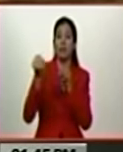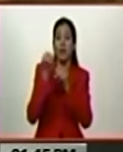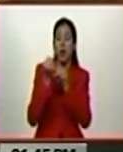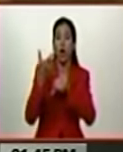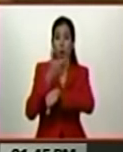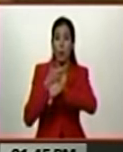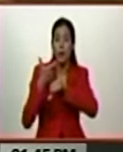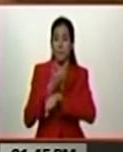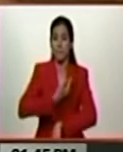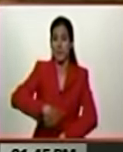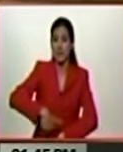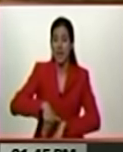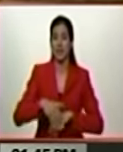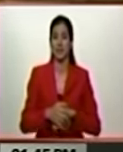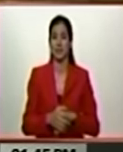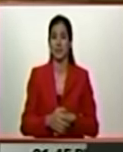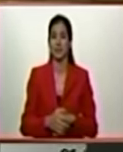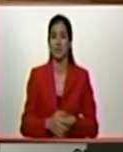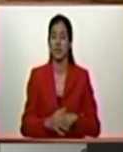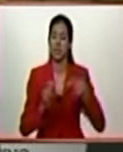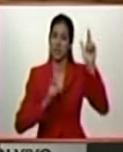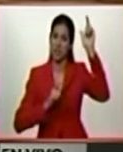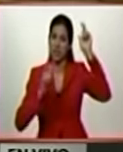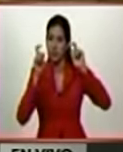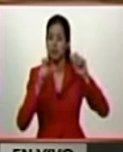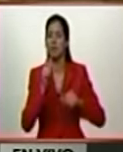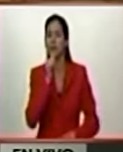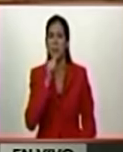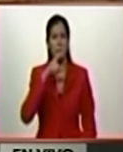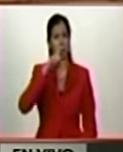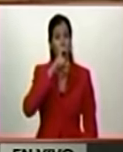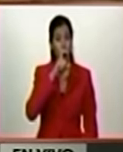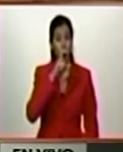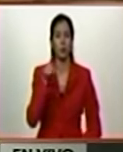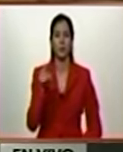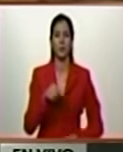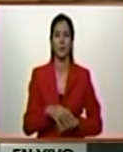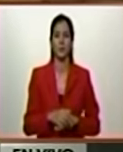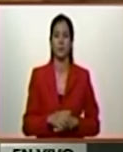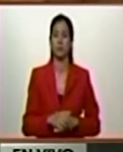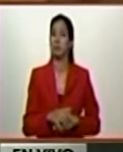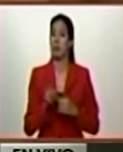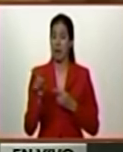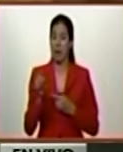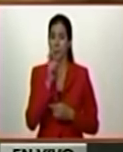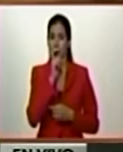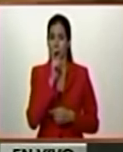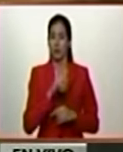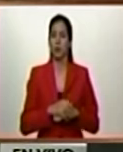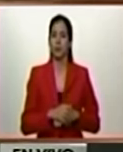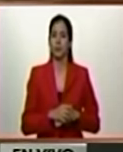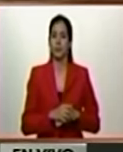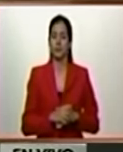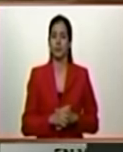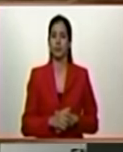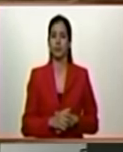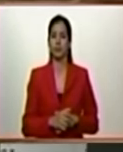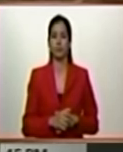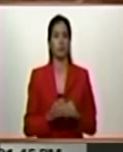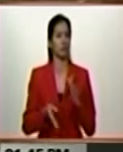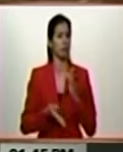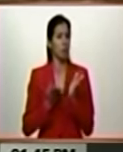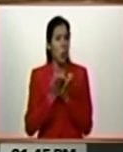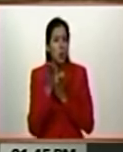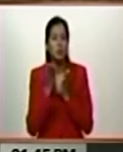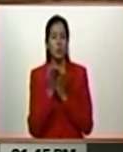del presidente bolivariano y chavista Nicolás Maduro, quien ha desarrollado y continuado